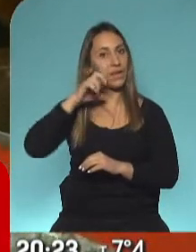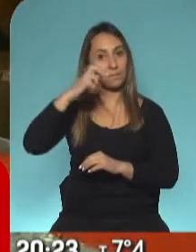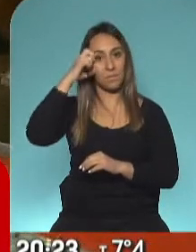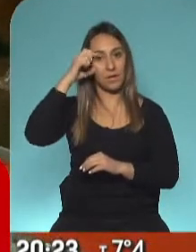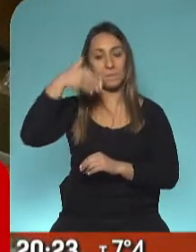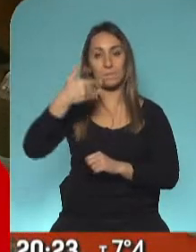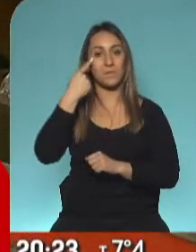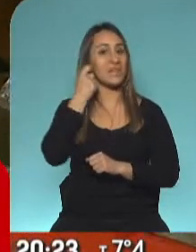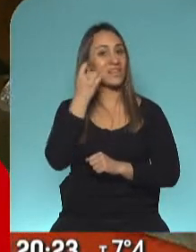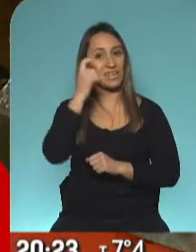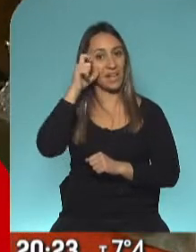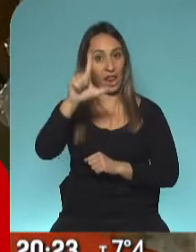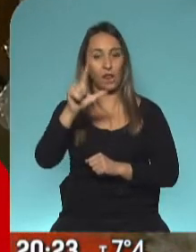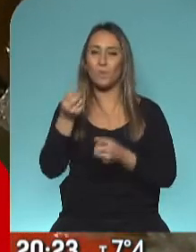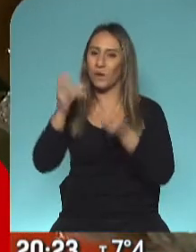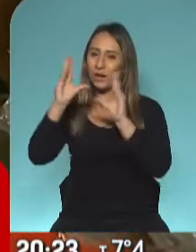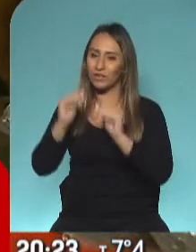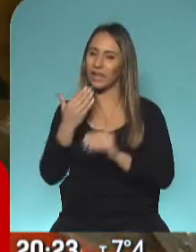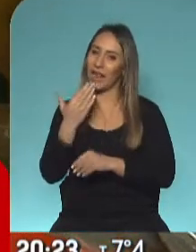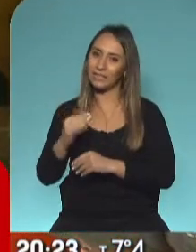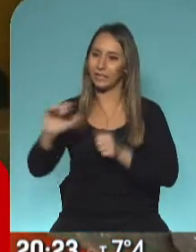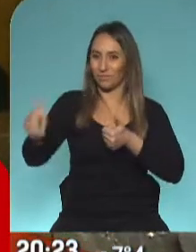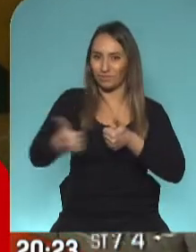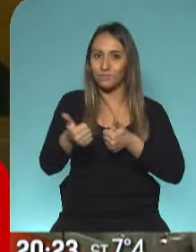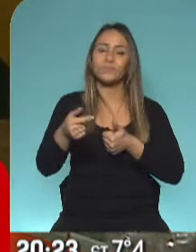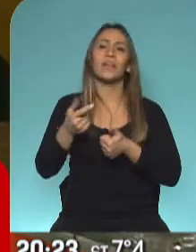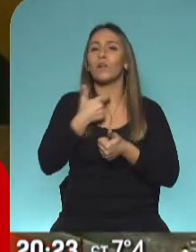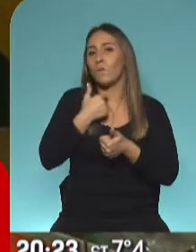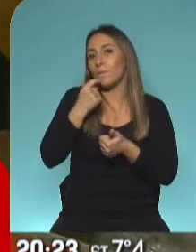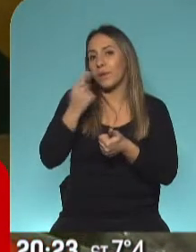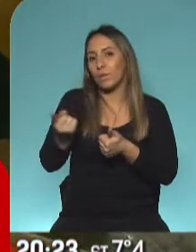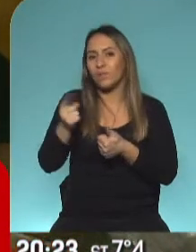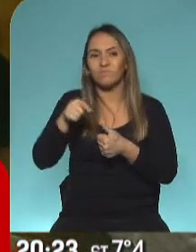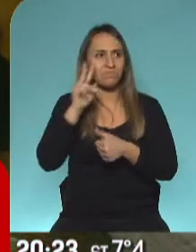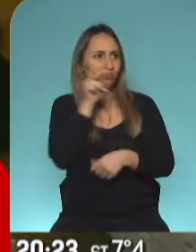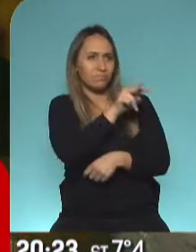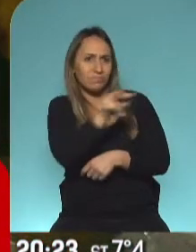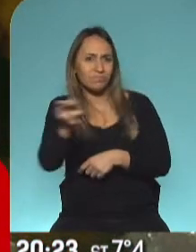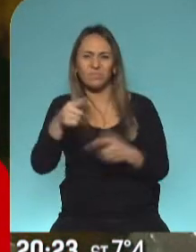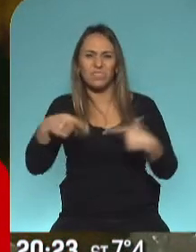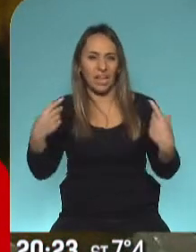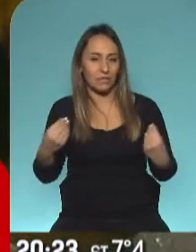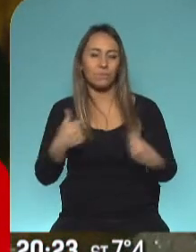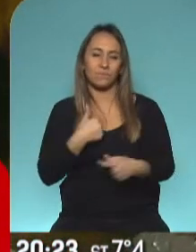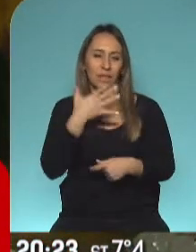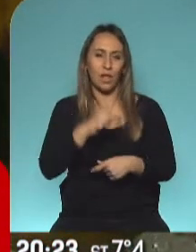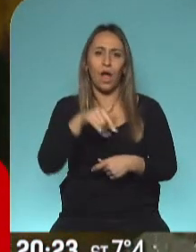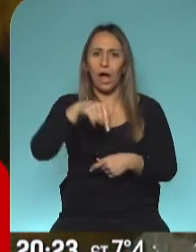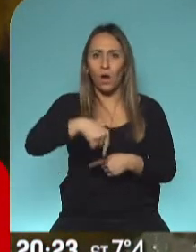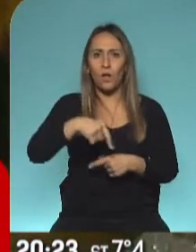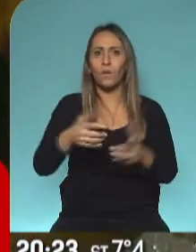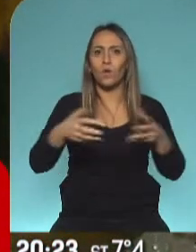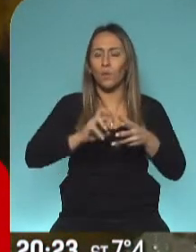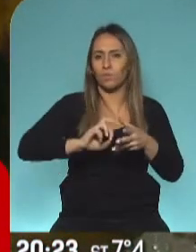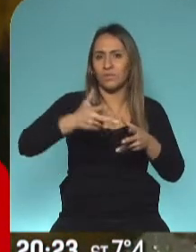quería arrancar preguntándole bueno qué es todo esto que estamos viendo entiendo que se triplicaron los móviles que van a salir a la búsqueda